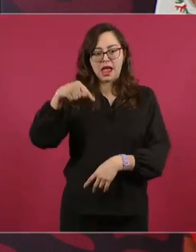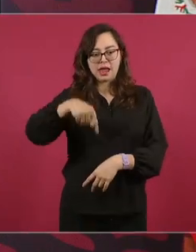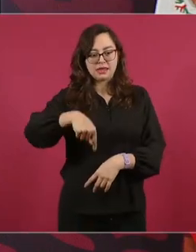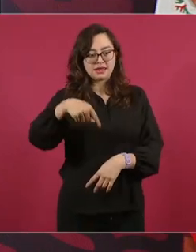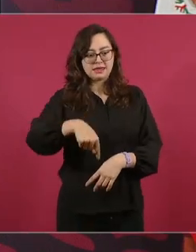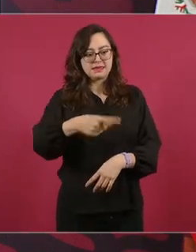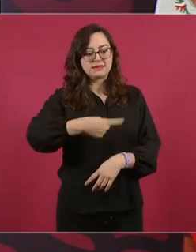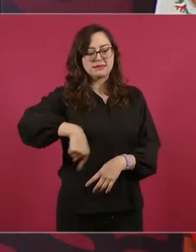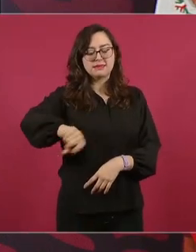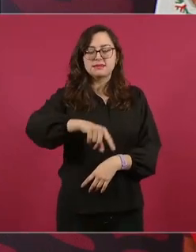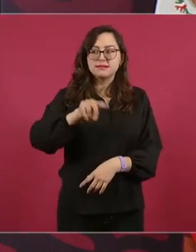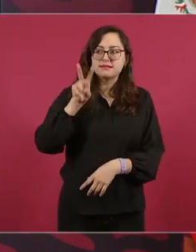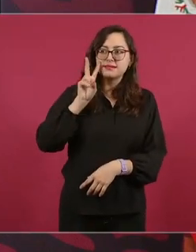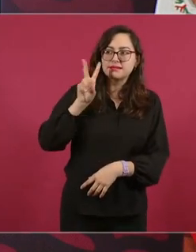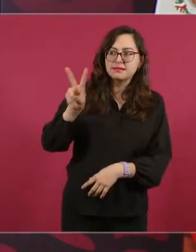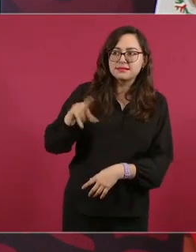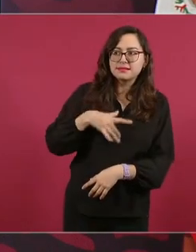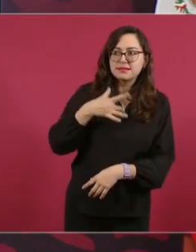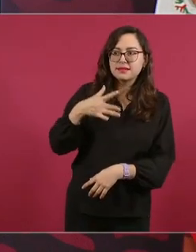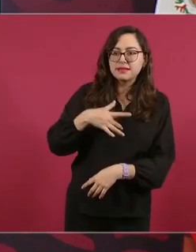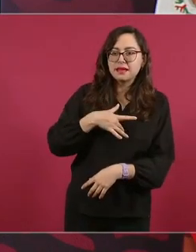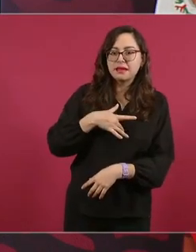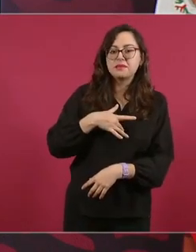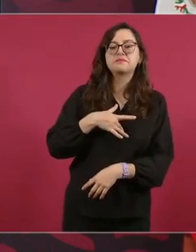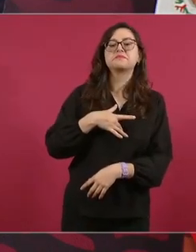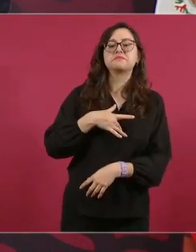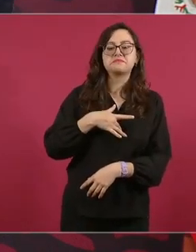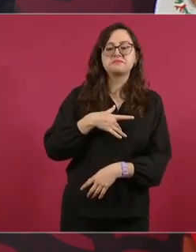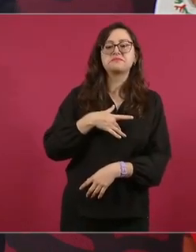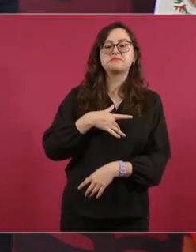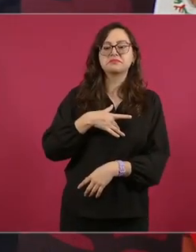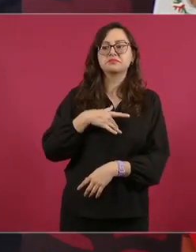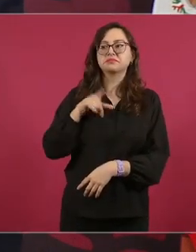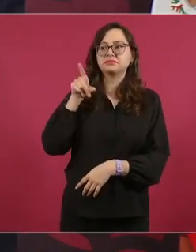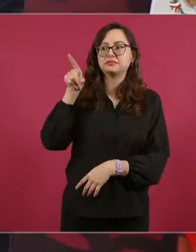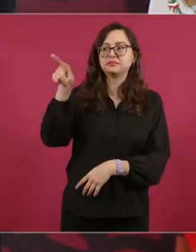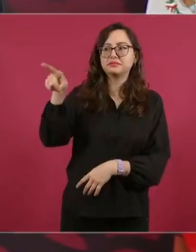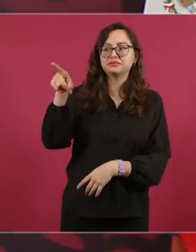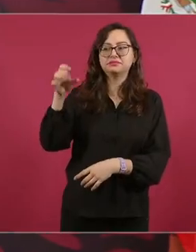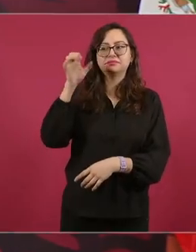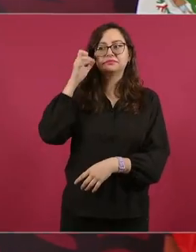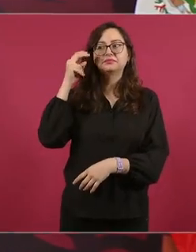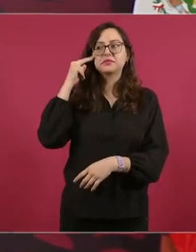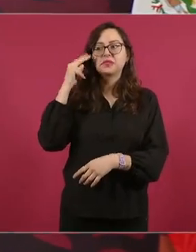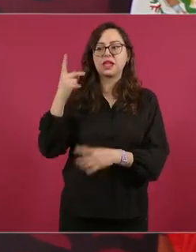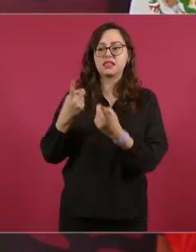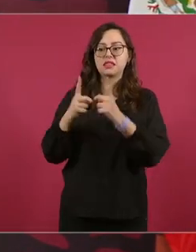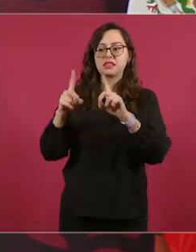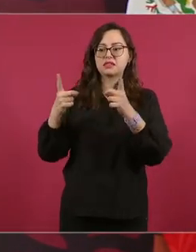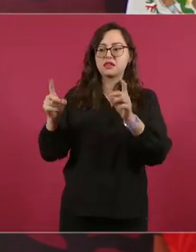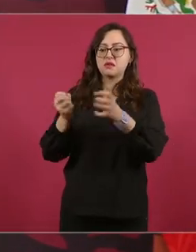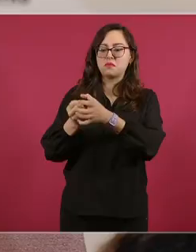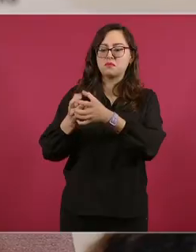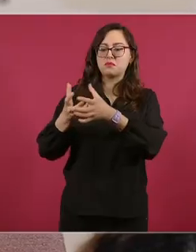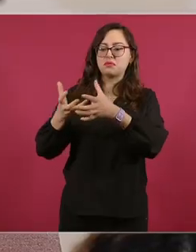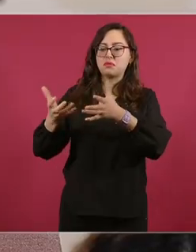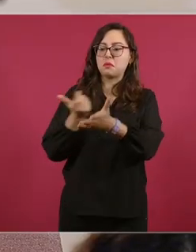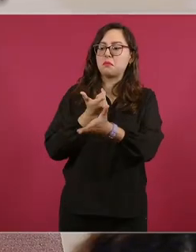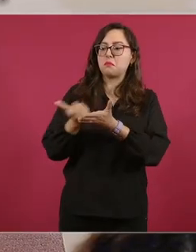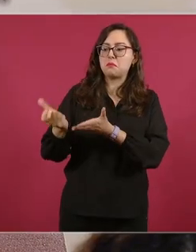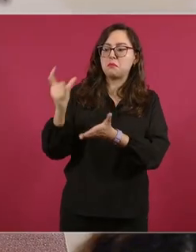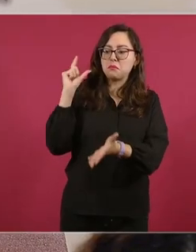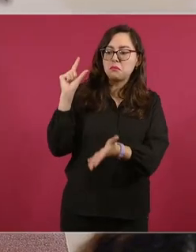había crecimiento y se había convertido China en la fábrica del mundo porque los salarios estaban muy bajos